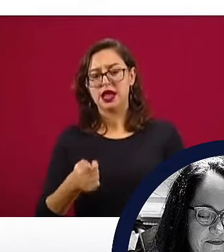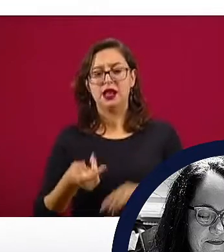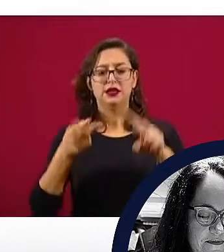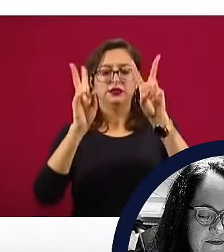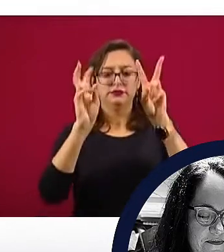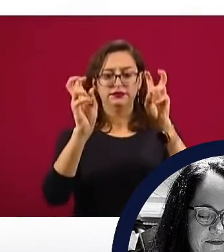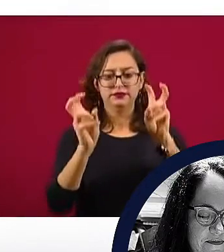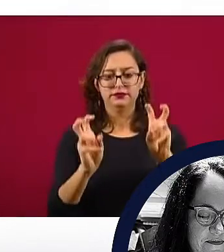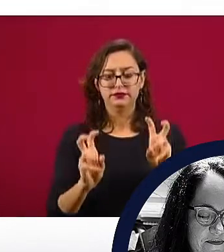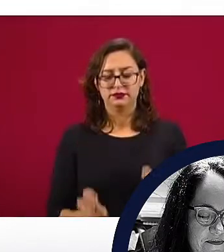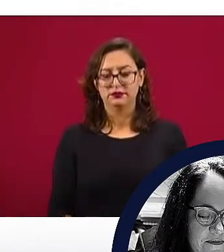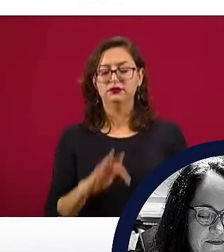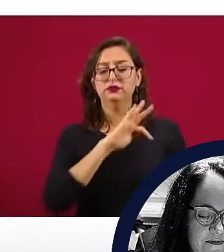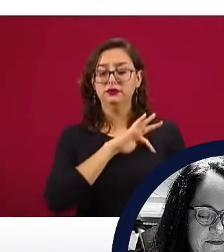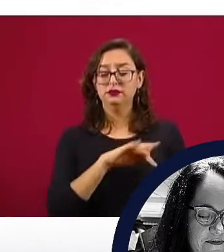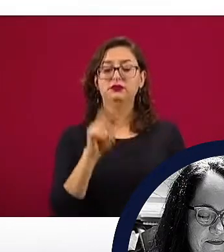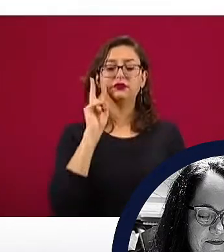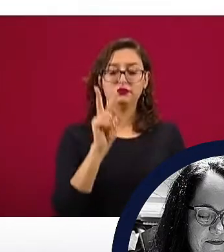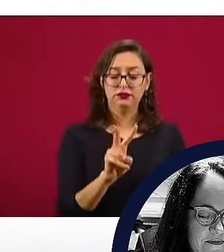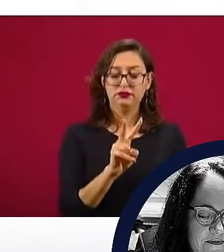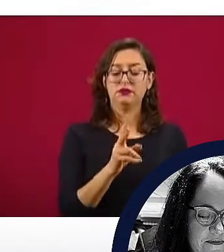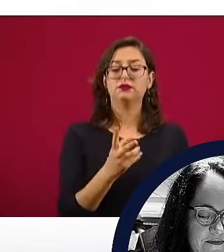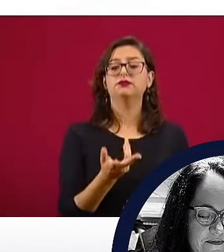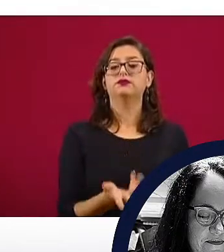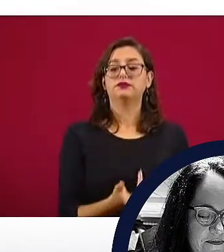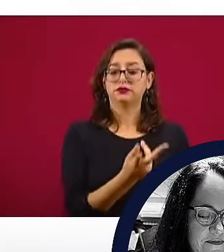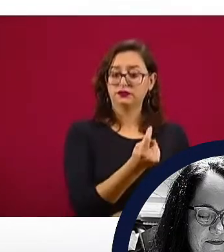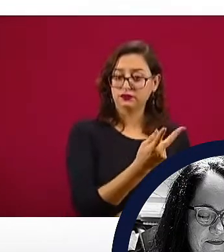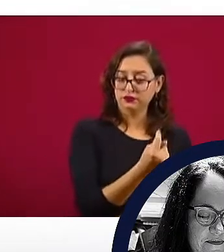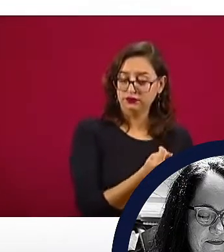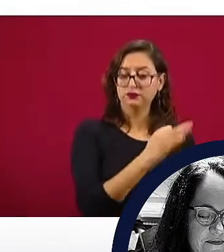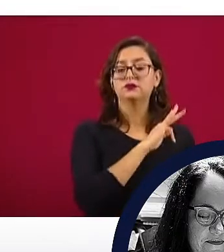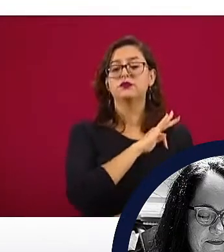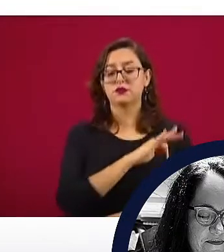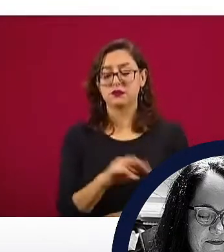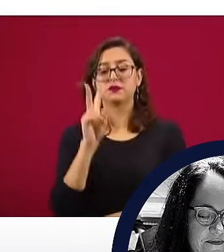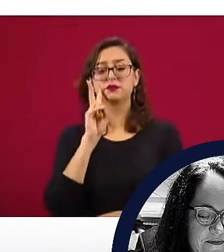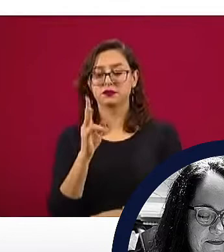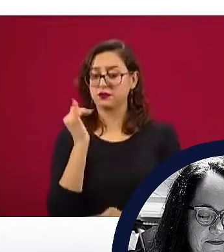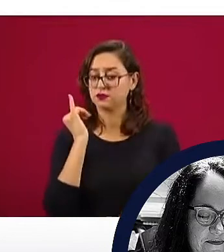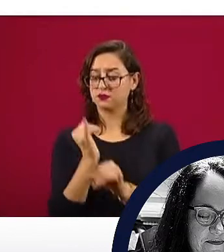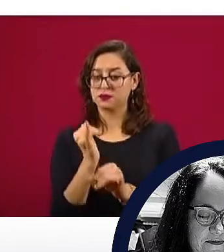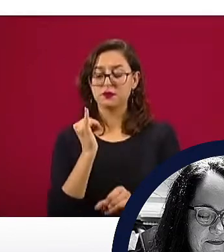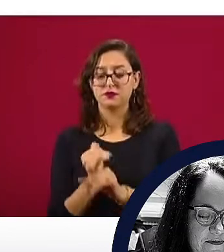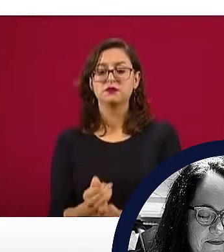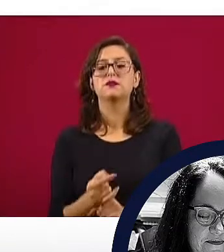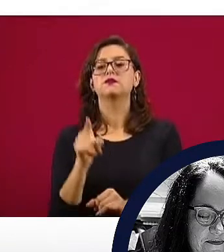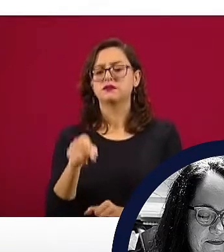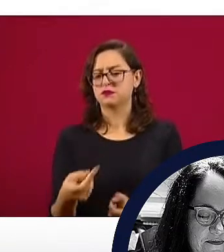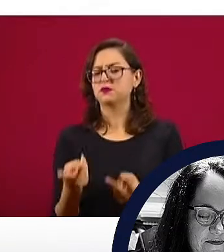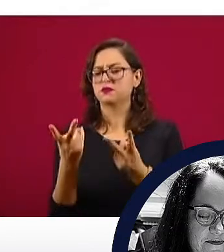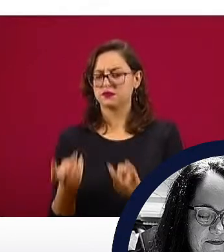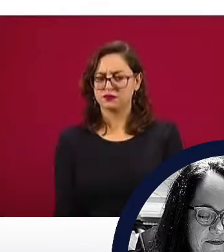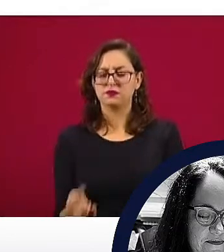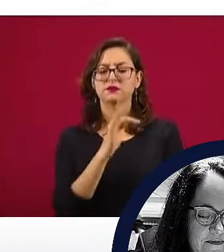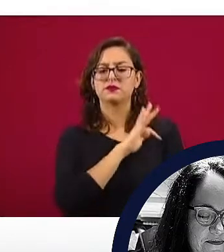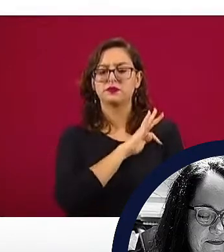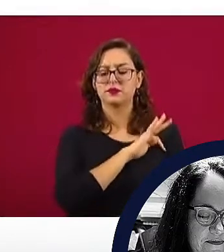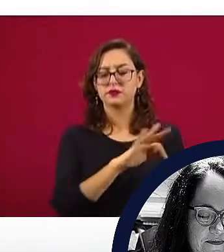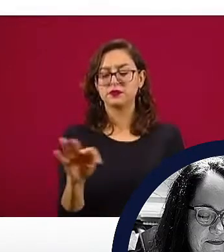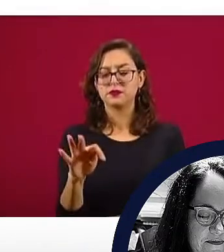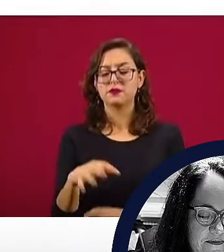esto, o sea, mi hijo va a salir, la deserción escolar entre personas con discapacidad yo creo que va a ser más